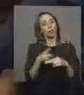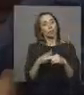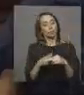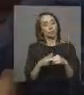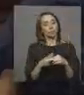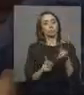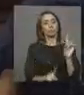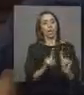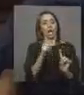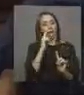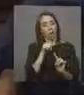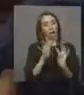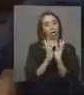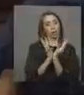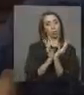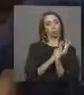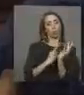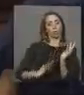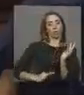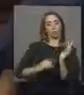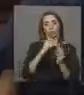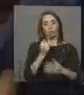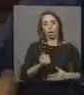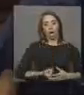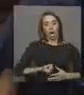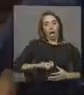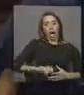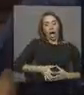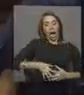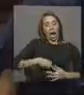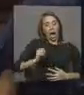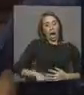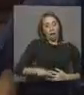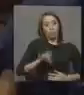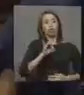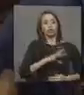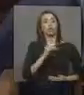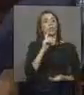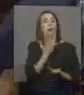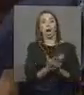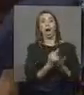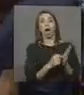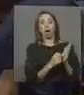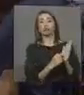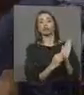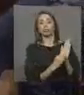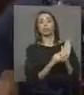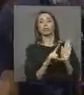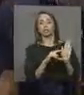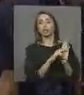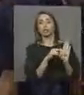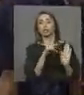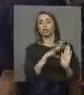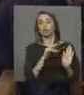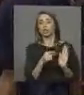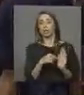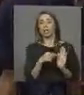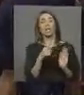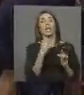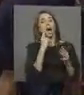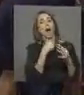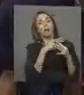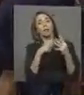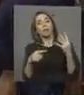juicio de algunos diputados, el aborto ya existe en Chile, pues es evidente que en la actualidad se realizan procedimientos abortivos por